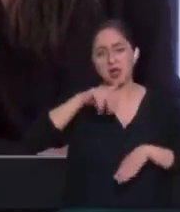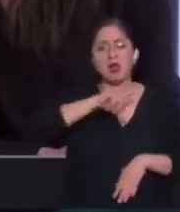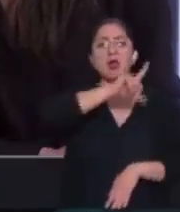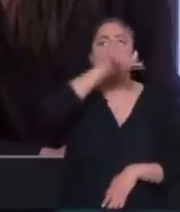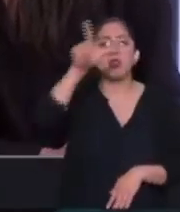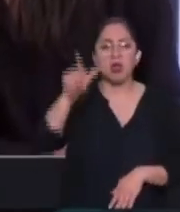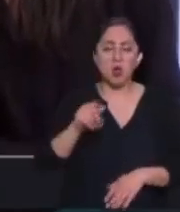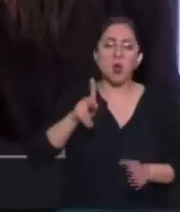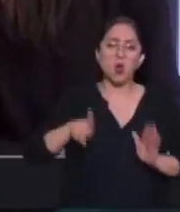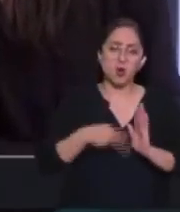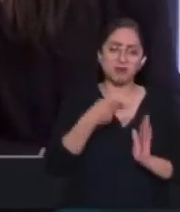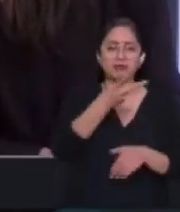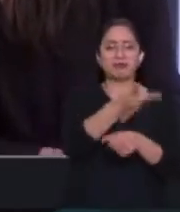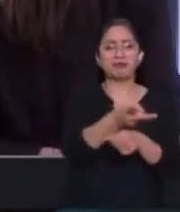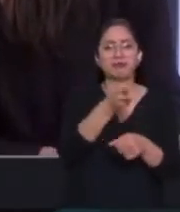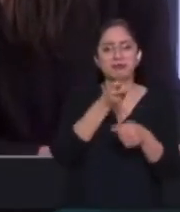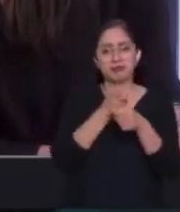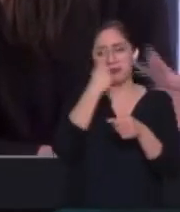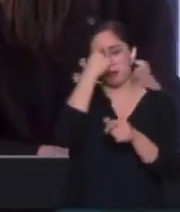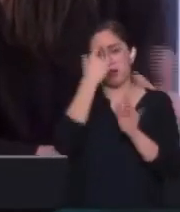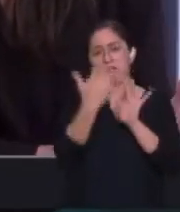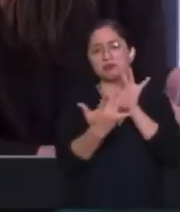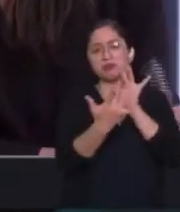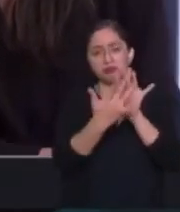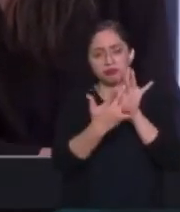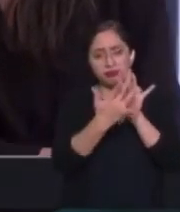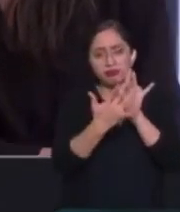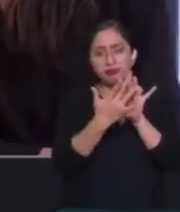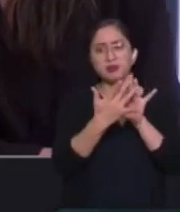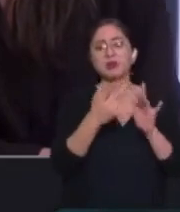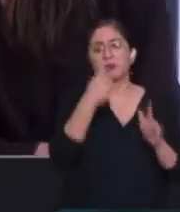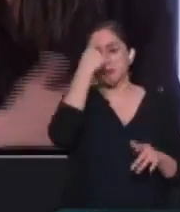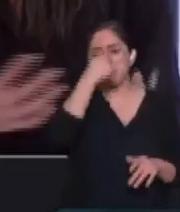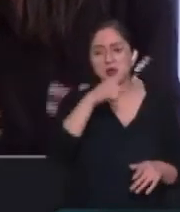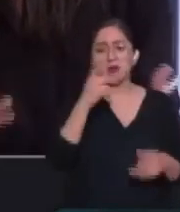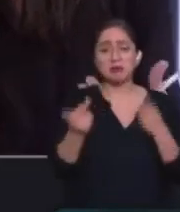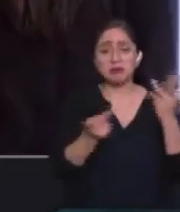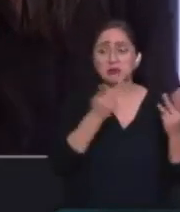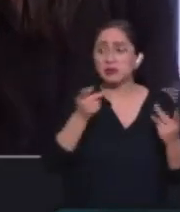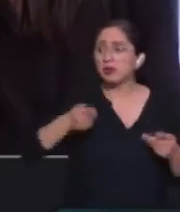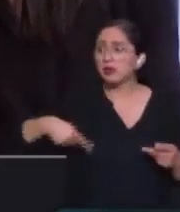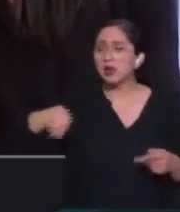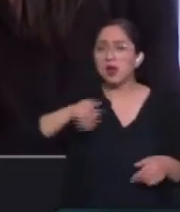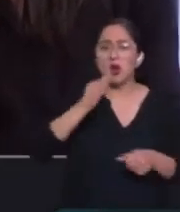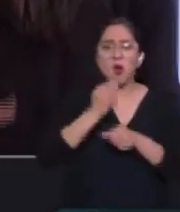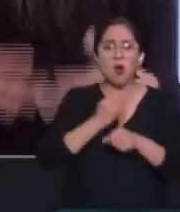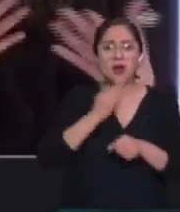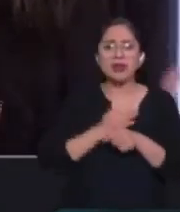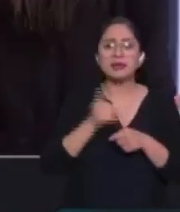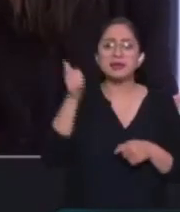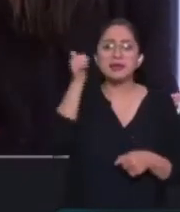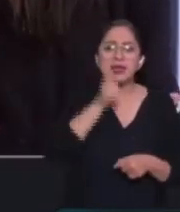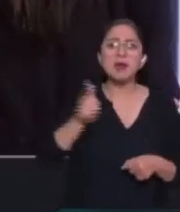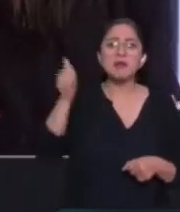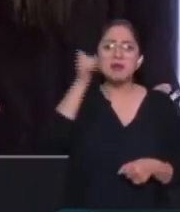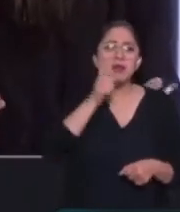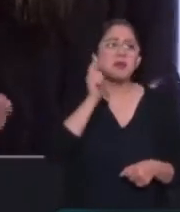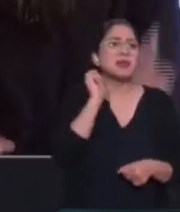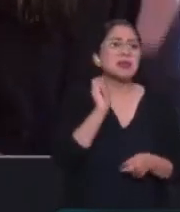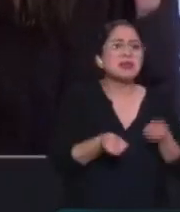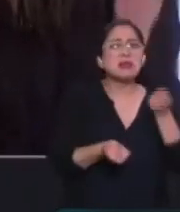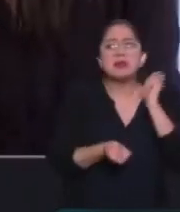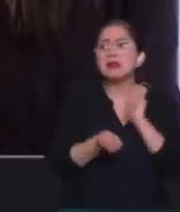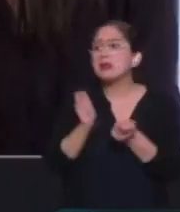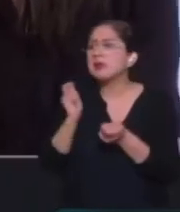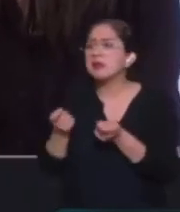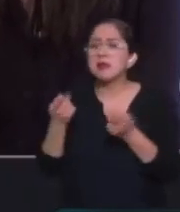agradecer si nos vuelve a tomar la llamada dentro de muy poco tiempo, porque esto es algo que se está moviendo todo el tiempo, las inquietudes se encuentran todo el